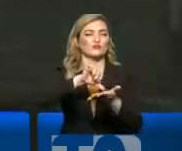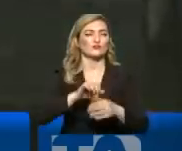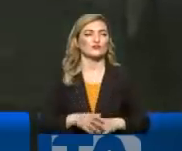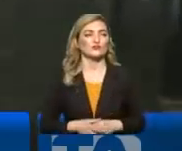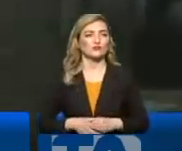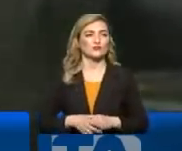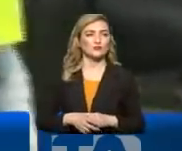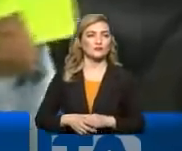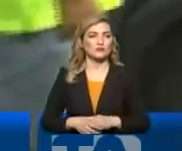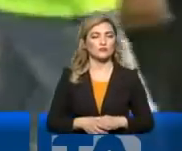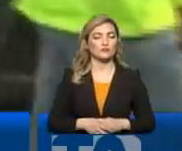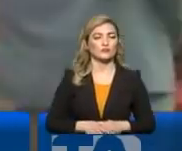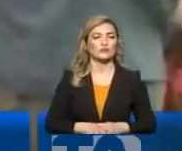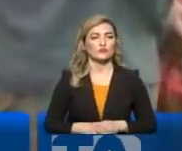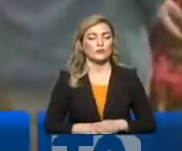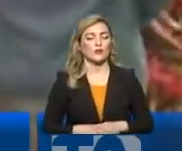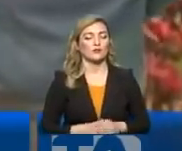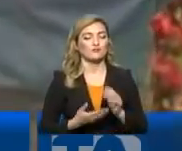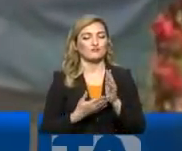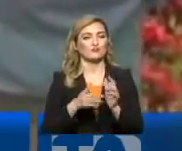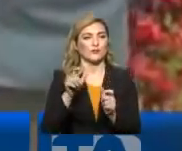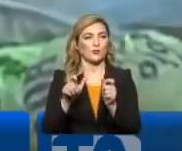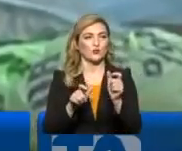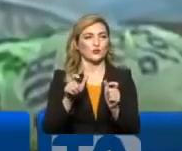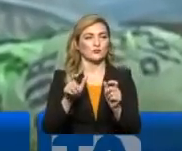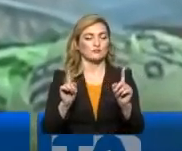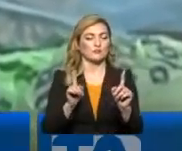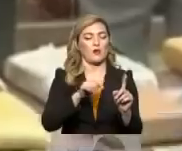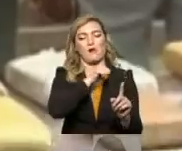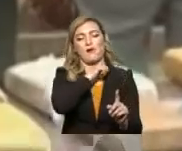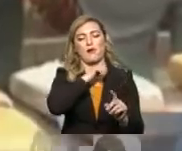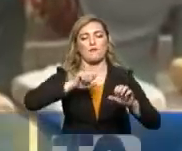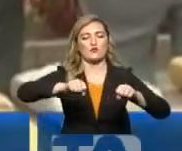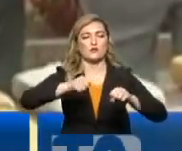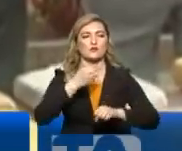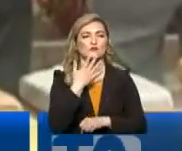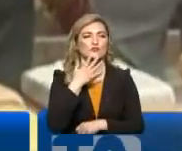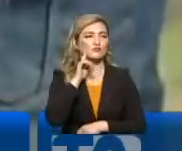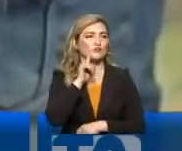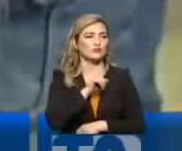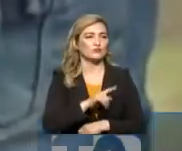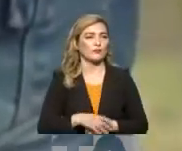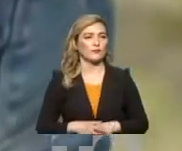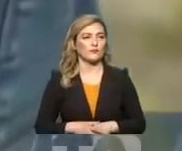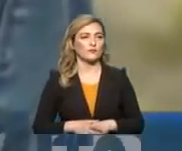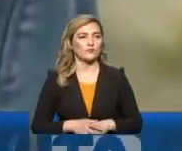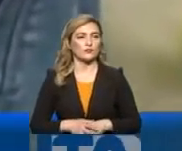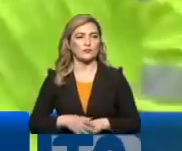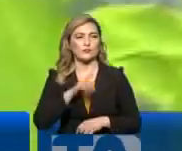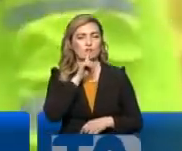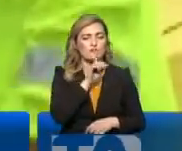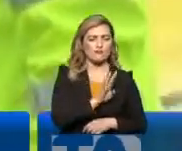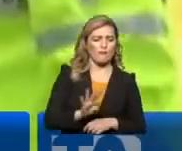se dedicaban también al robo a personas en una motocicleta color negra. Los sujetos que intentaban evadir a las